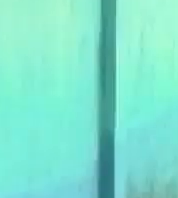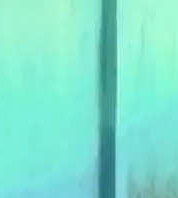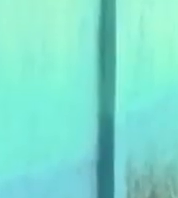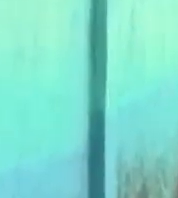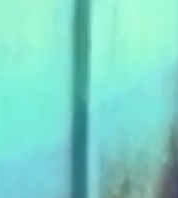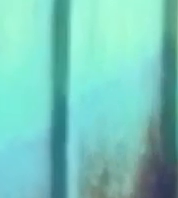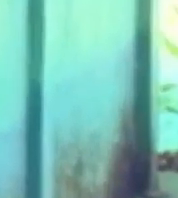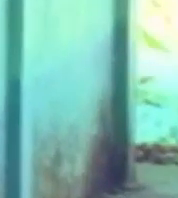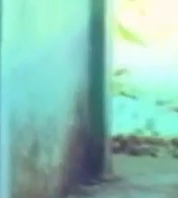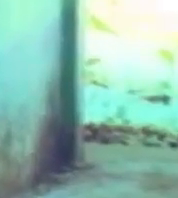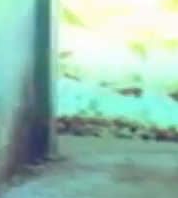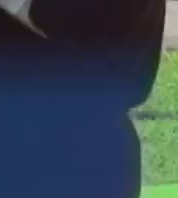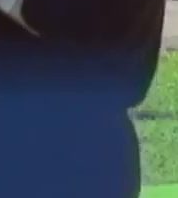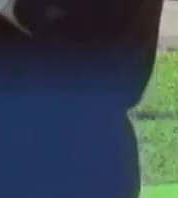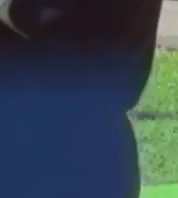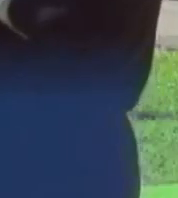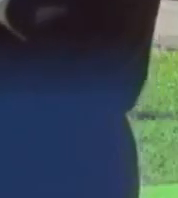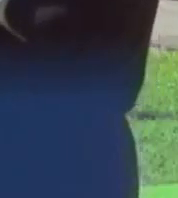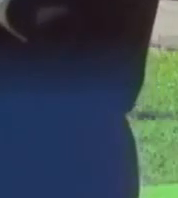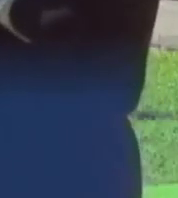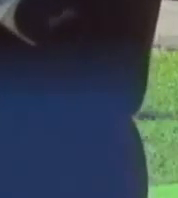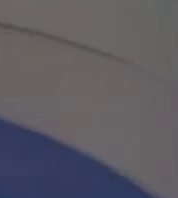Compromiso.